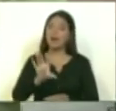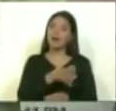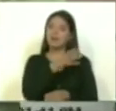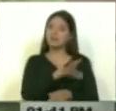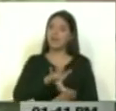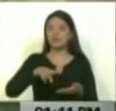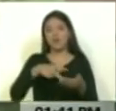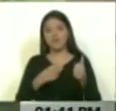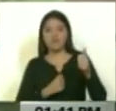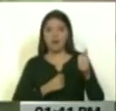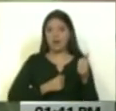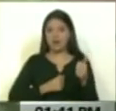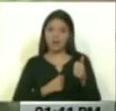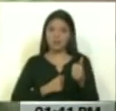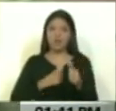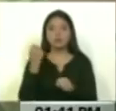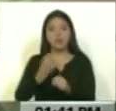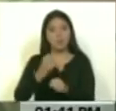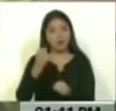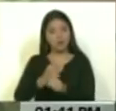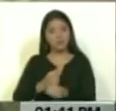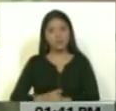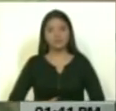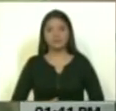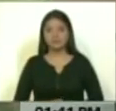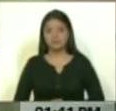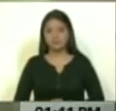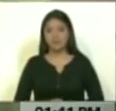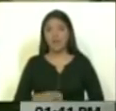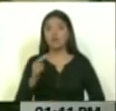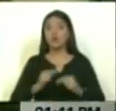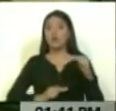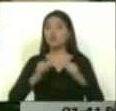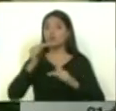bailando, vamos gobernando y construyendo